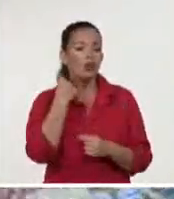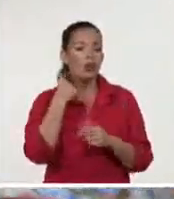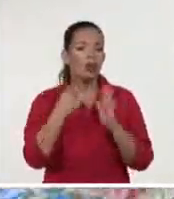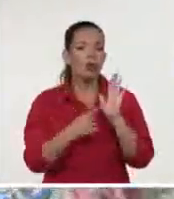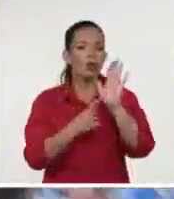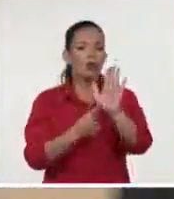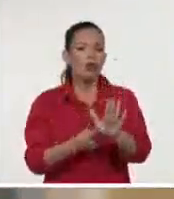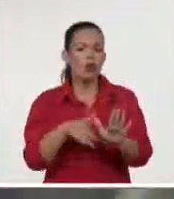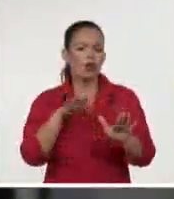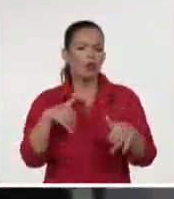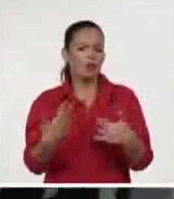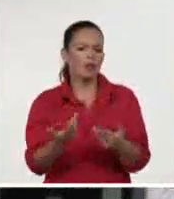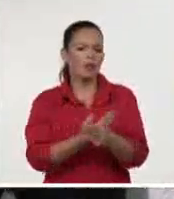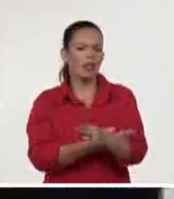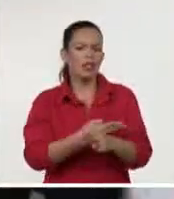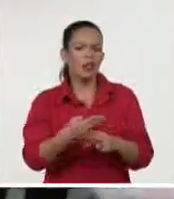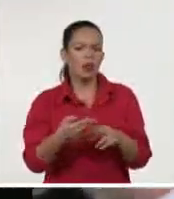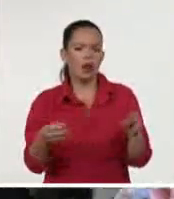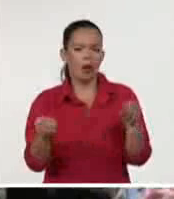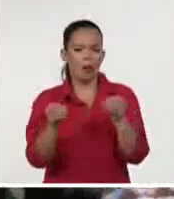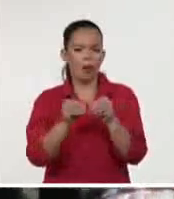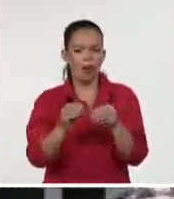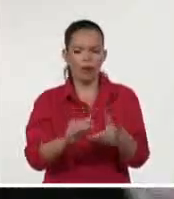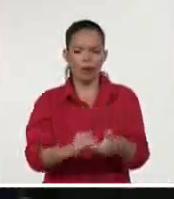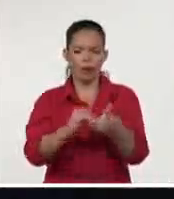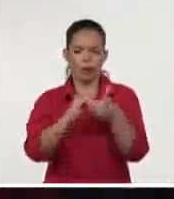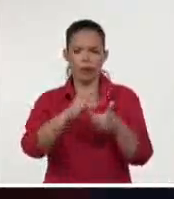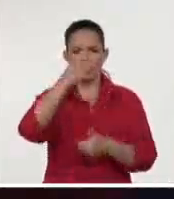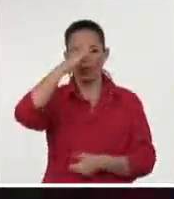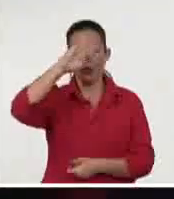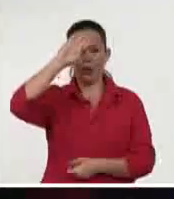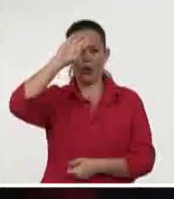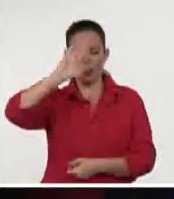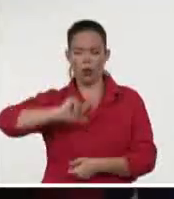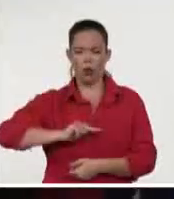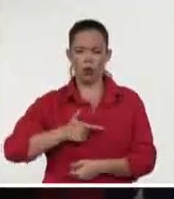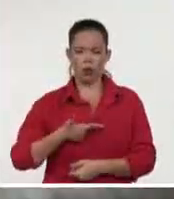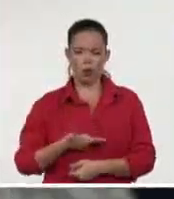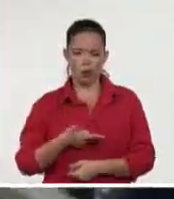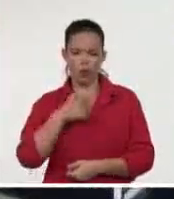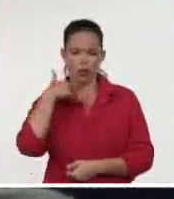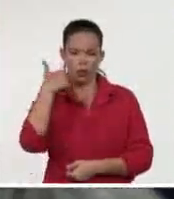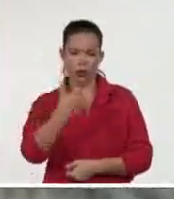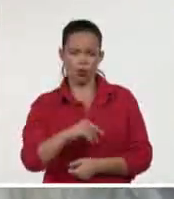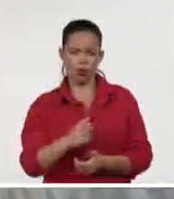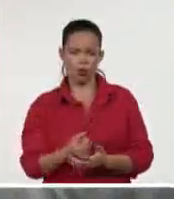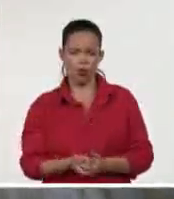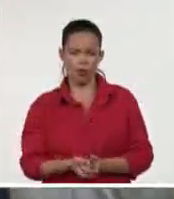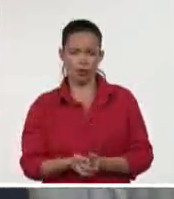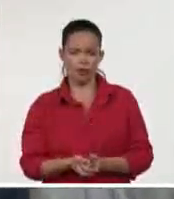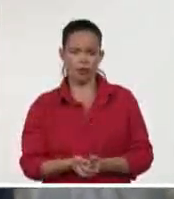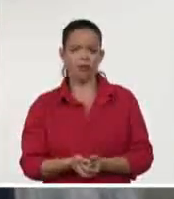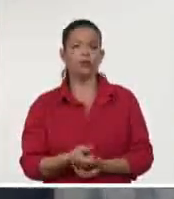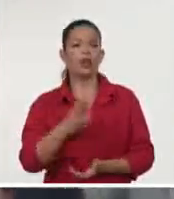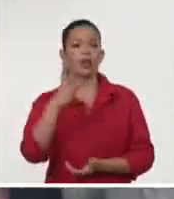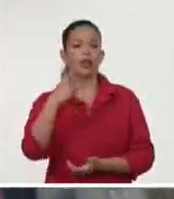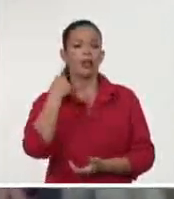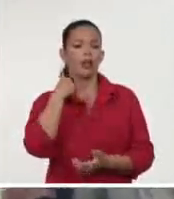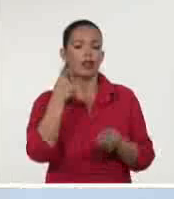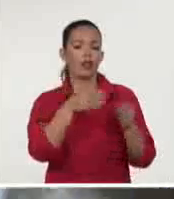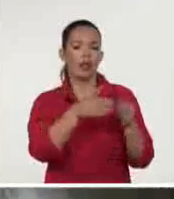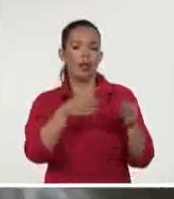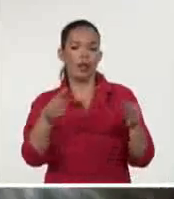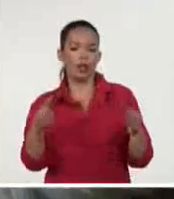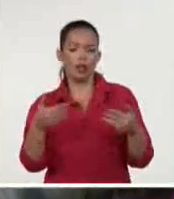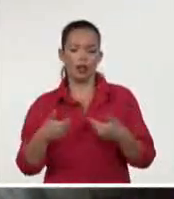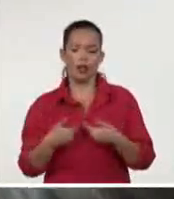de la historia y la cultura cubanas. Una muestra y su correspondiente libro de fotografías, que durante 3 años ha estado itinerante por Rusia, dedicada al